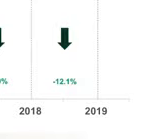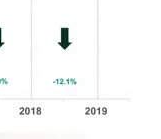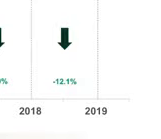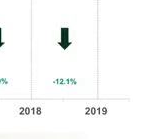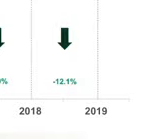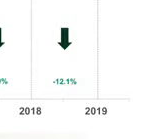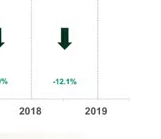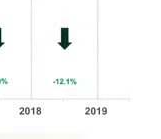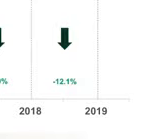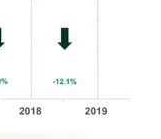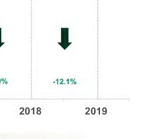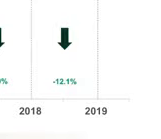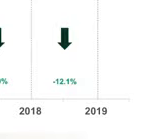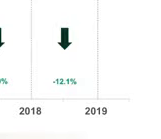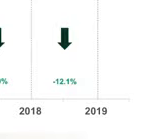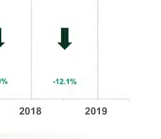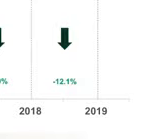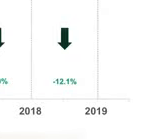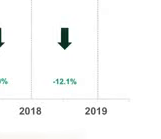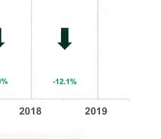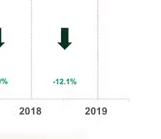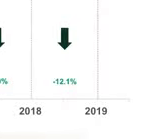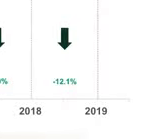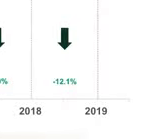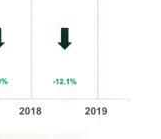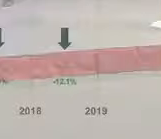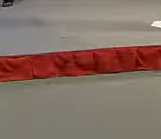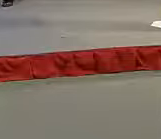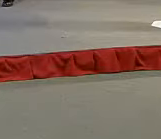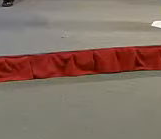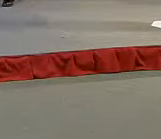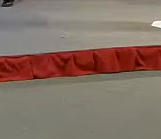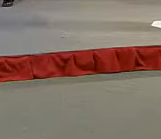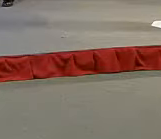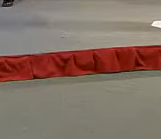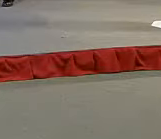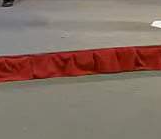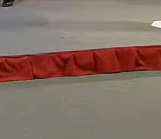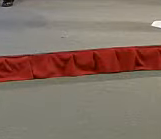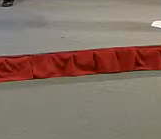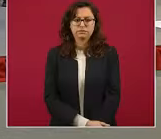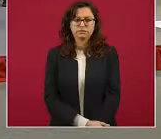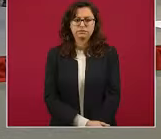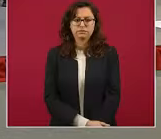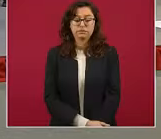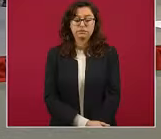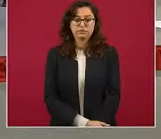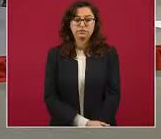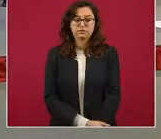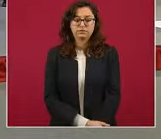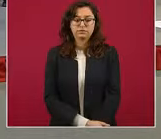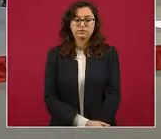de menos 12.1%, es decir, de